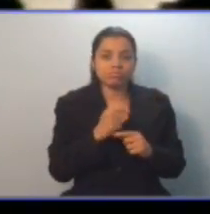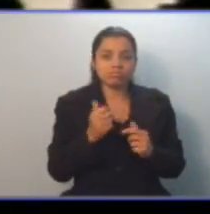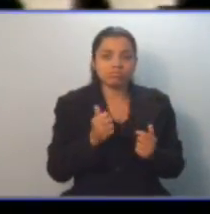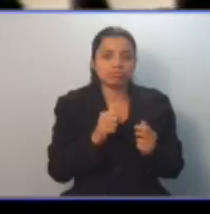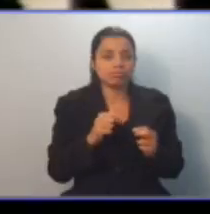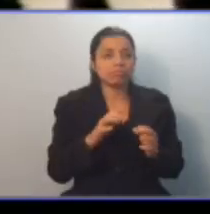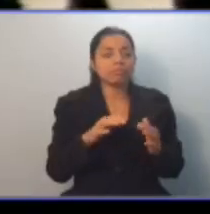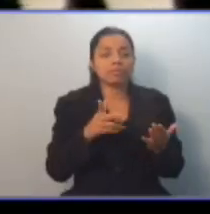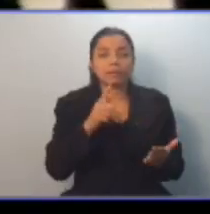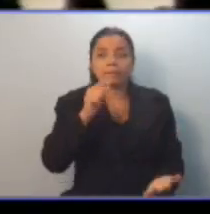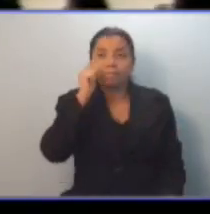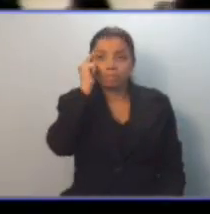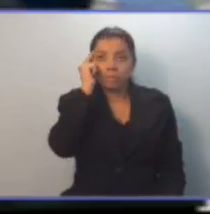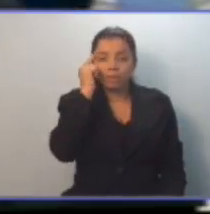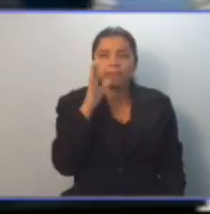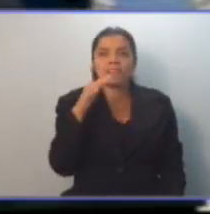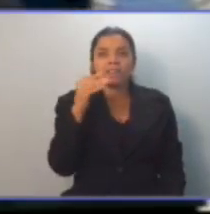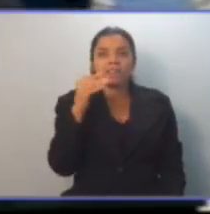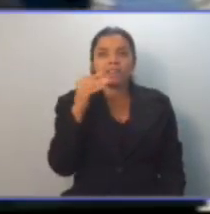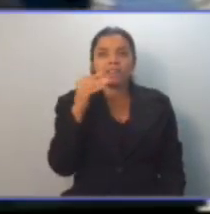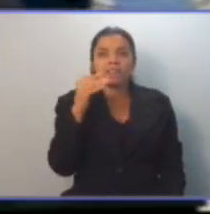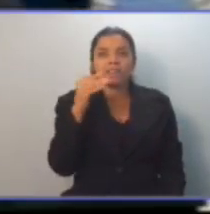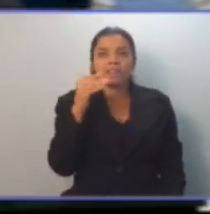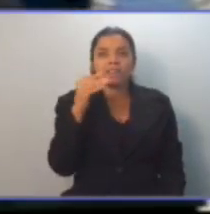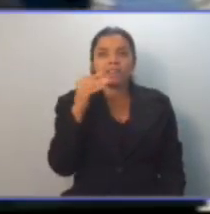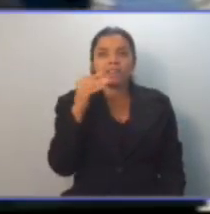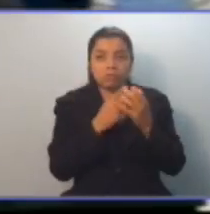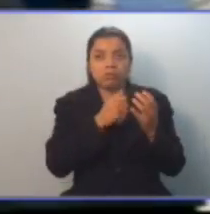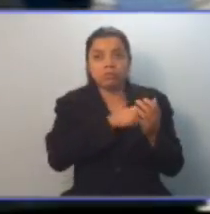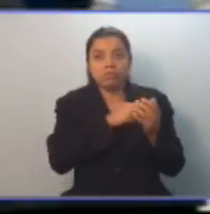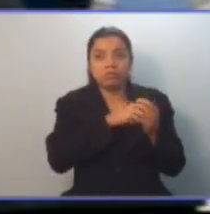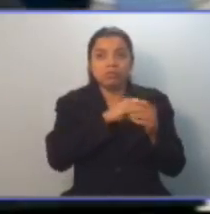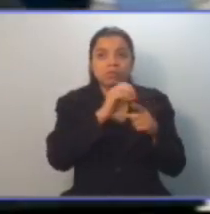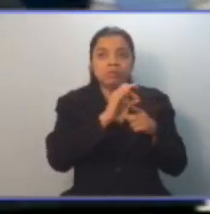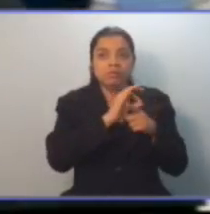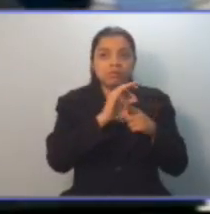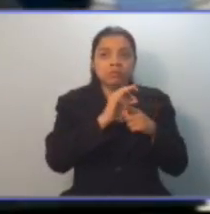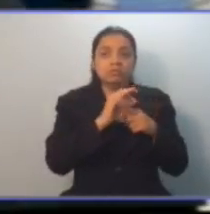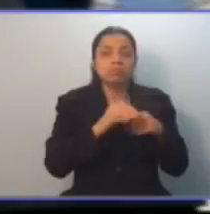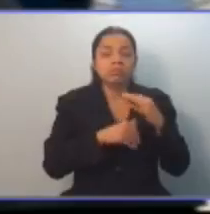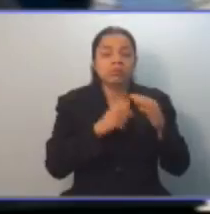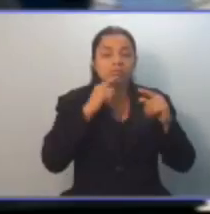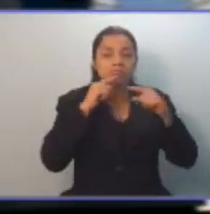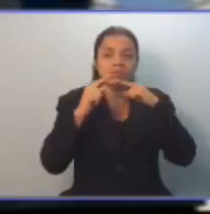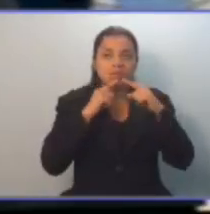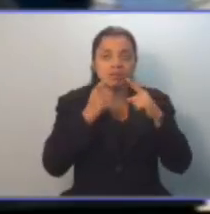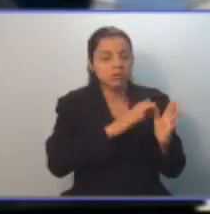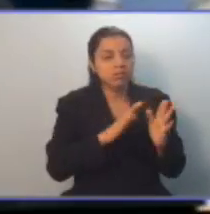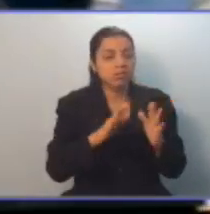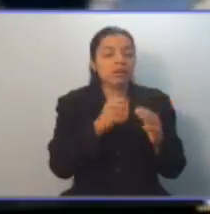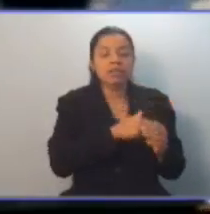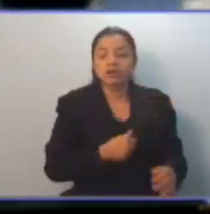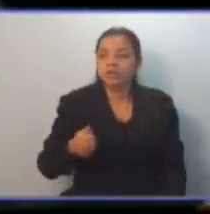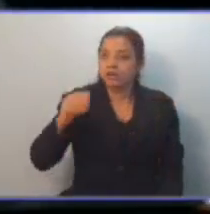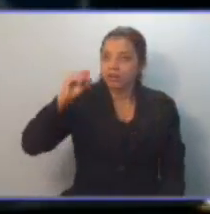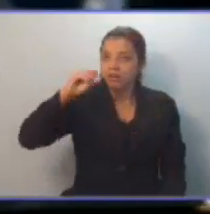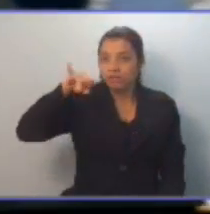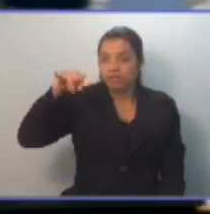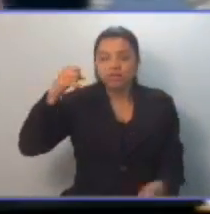de qué piensa de quitar las funciones eminentemente administrativas a la Corte Suprema de Justicia.